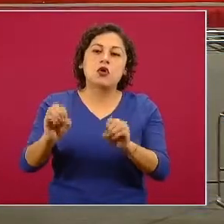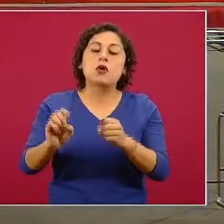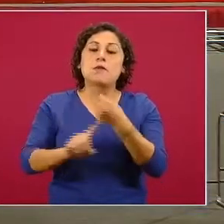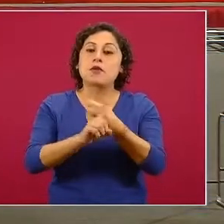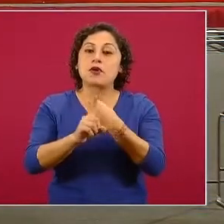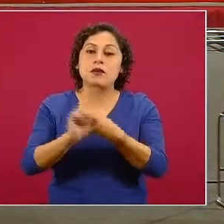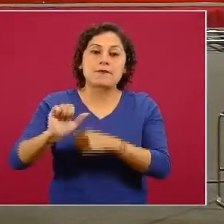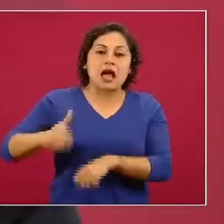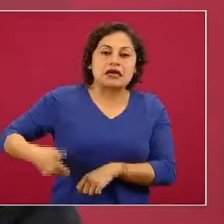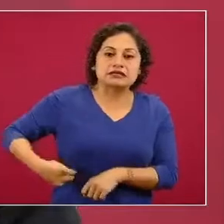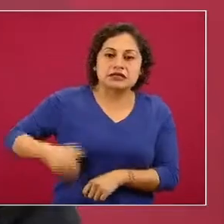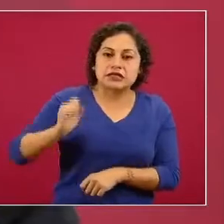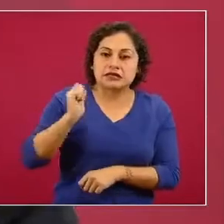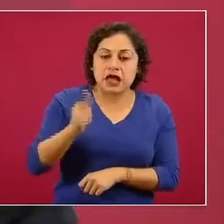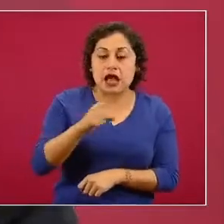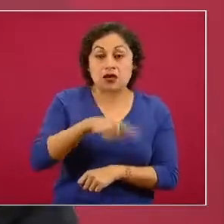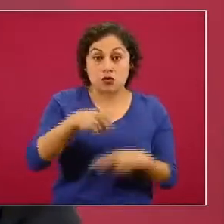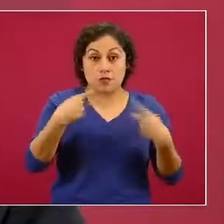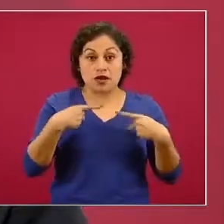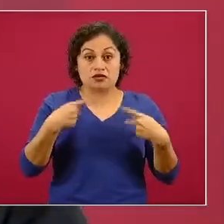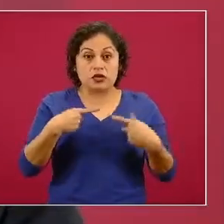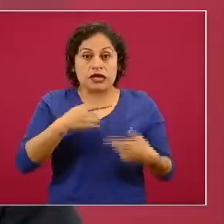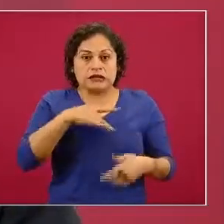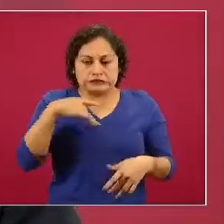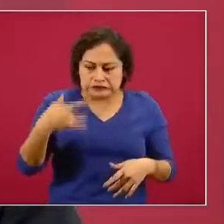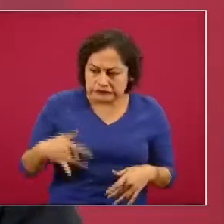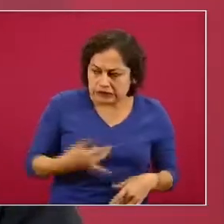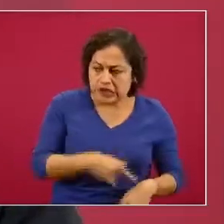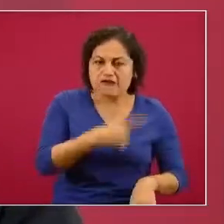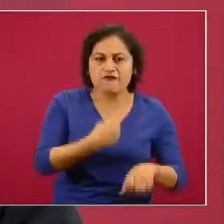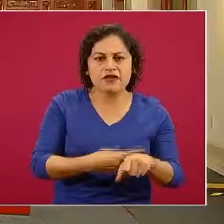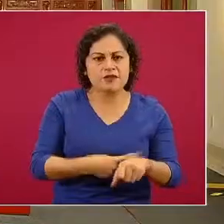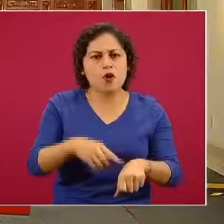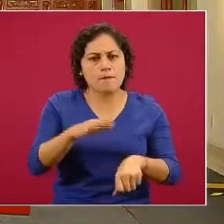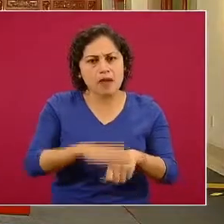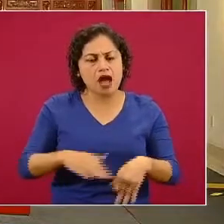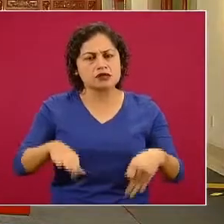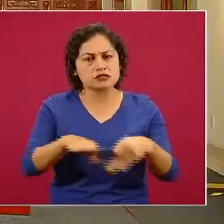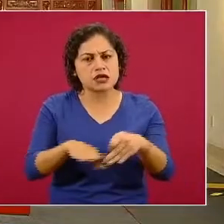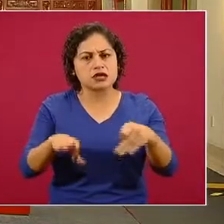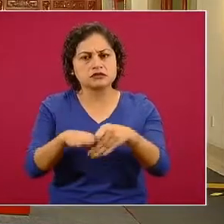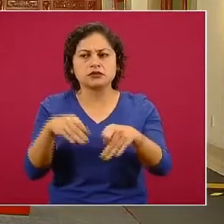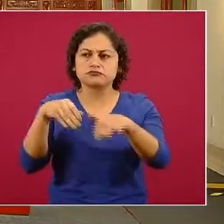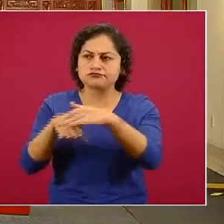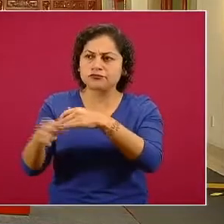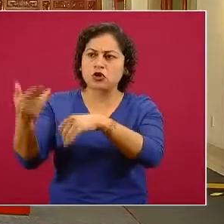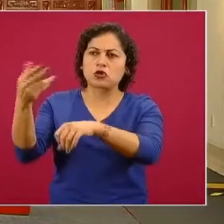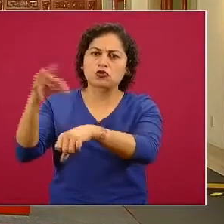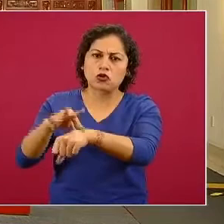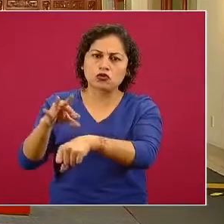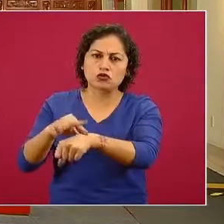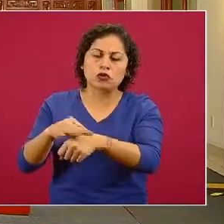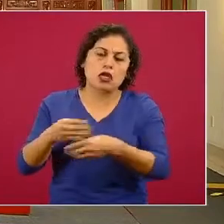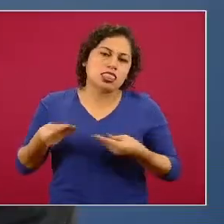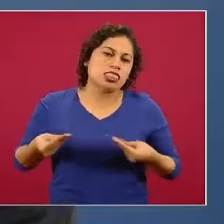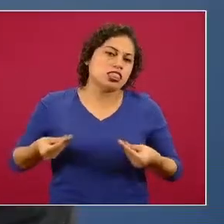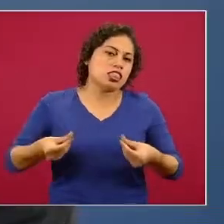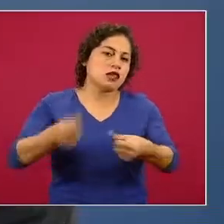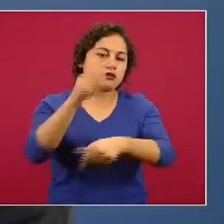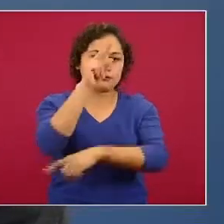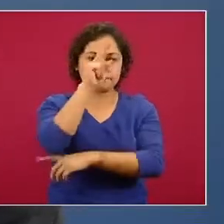al médico, acuden más veces, y el gasto en esto, como lo mencionó el comisionado Gadi Sabiki, también aumentan los gastos.